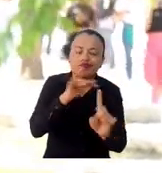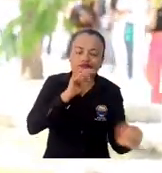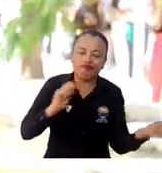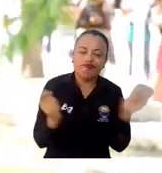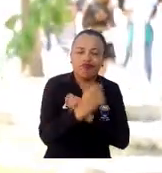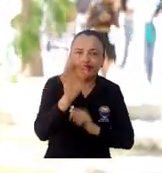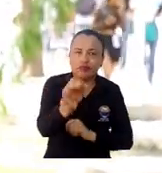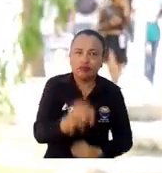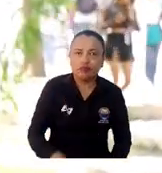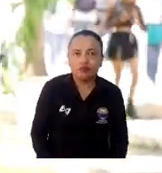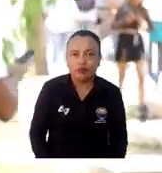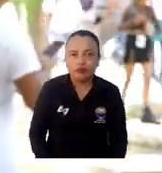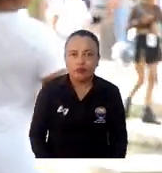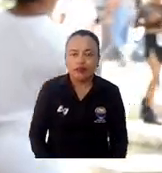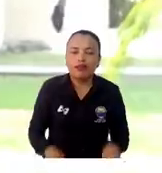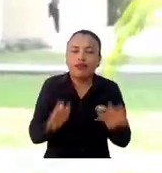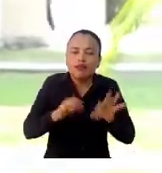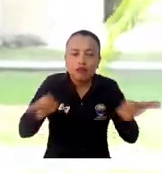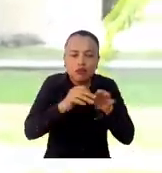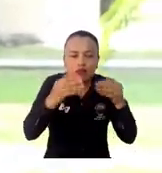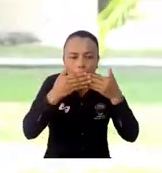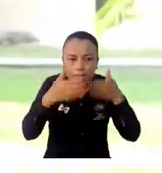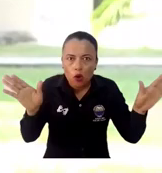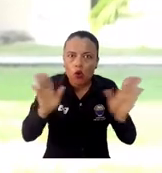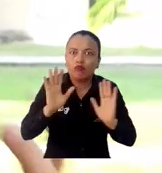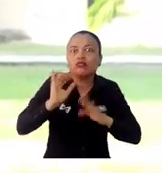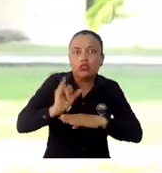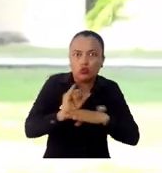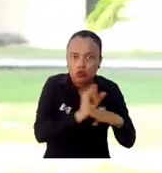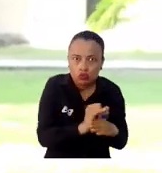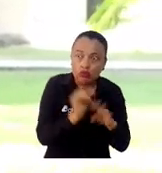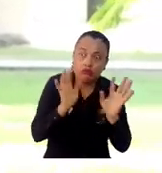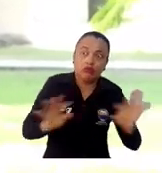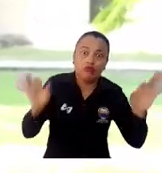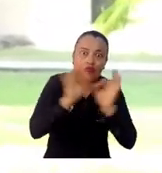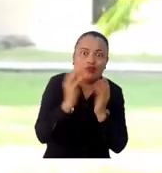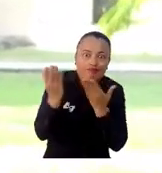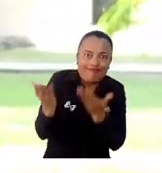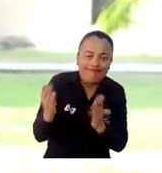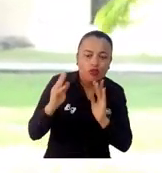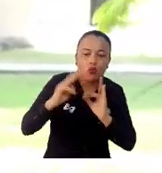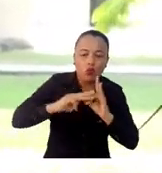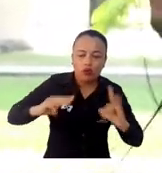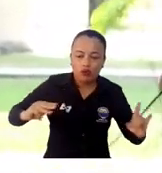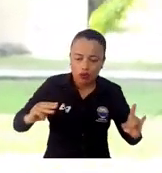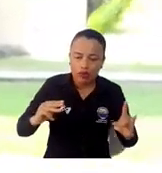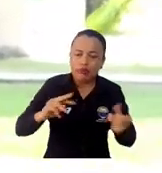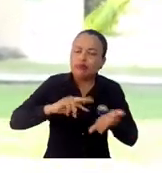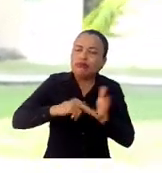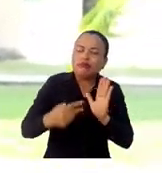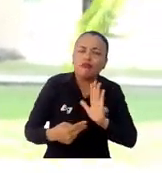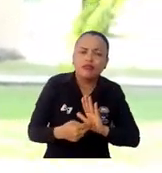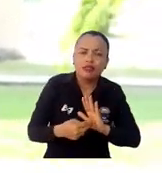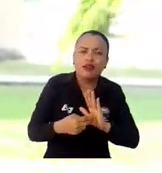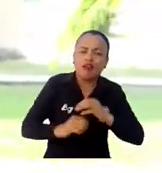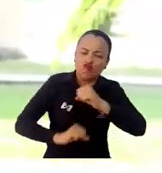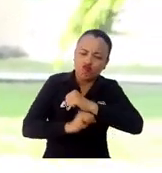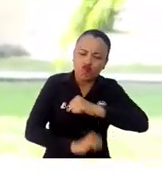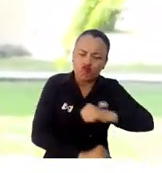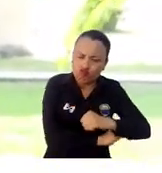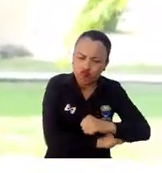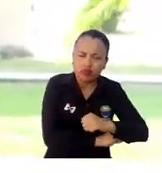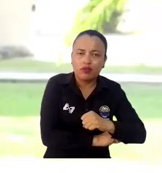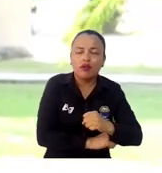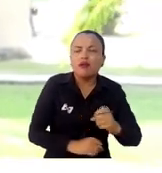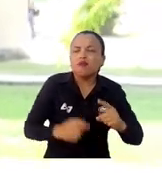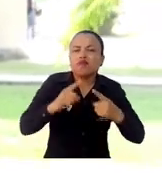que realmente va a generar la transformación. Tener esas puertas abiertas con instituciones tan importantes como la Universidad de Magdalena significa